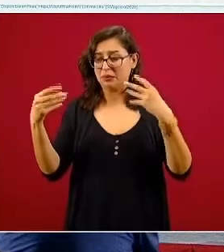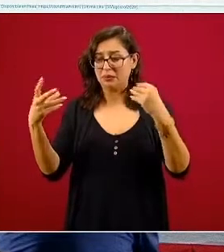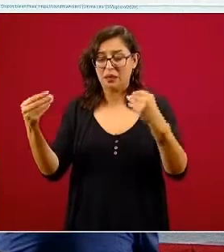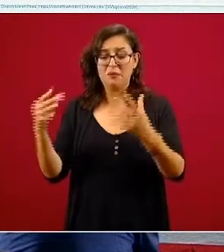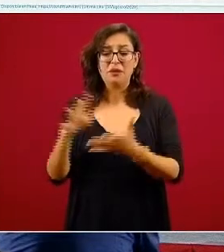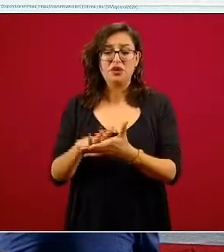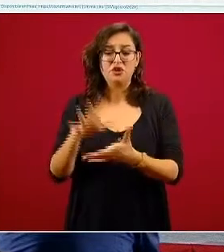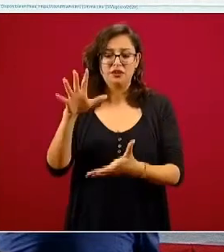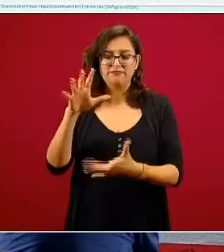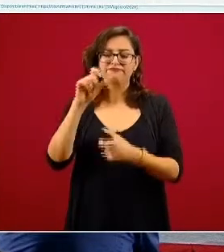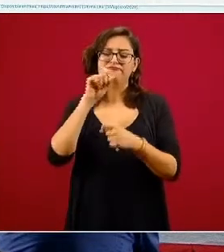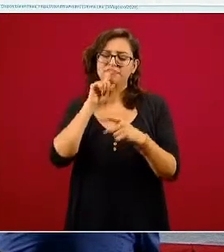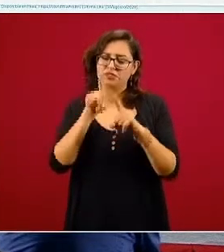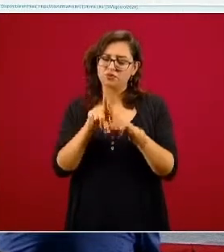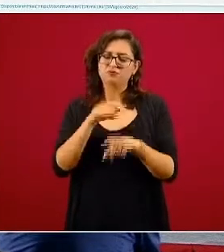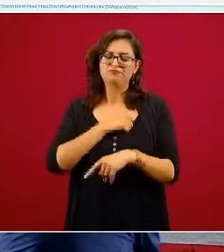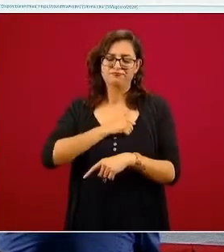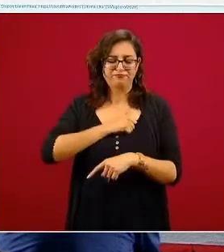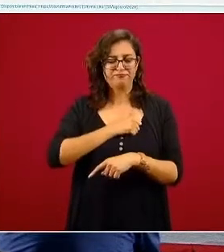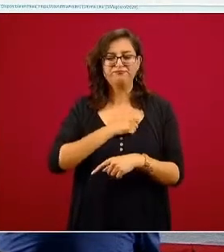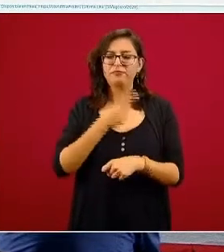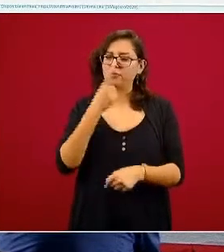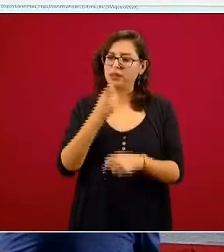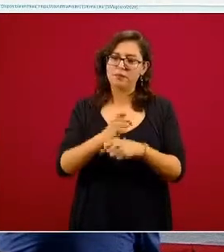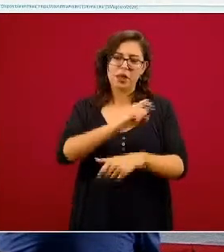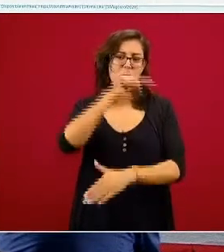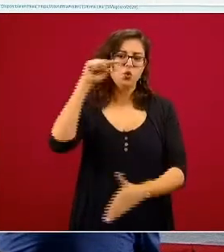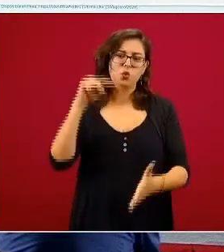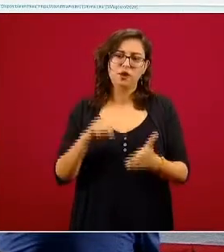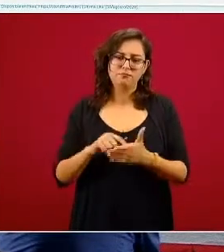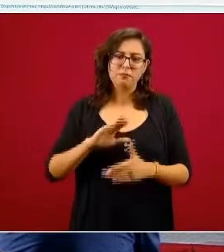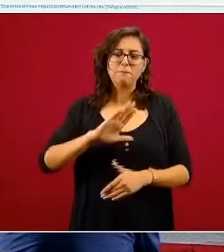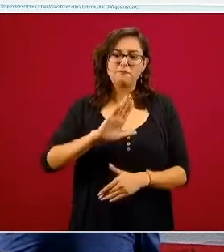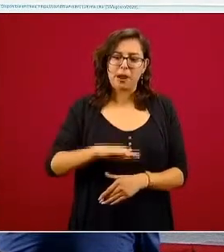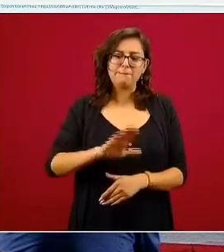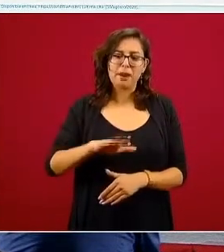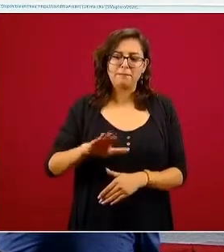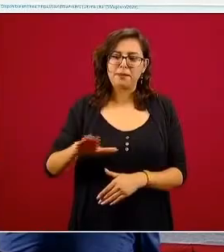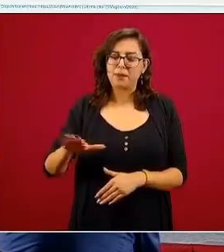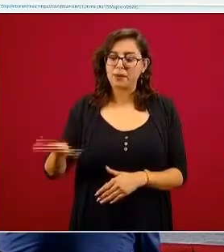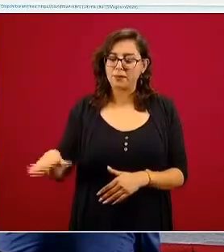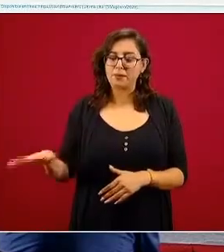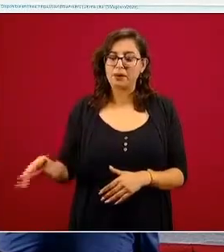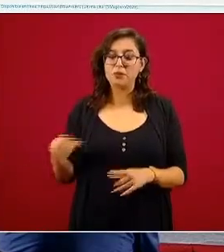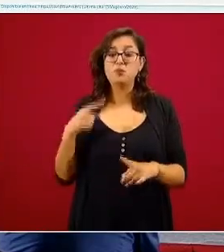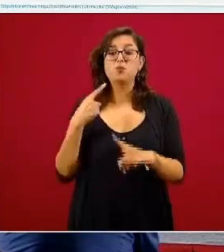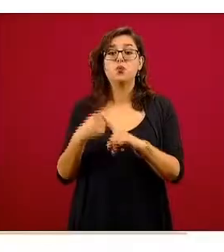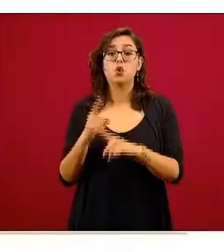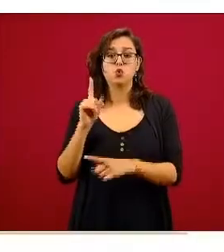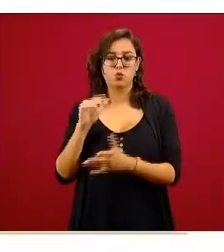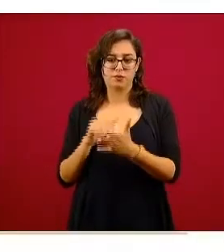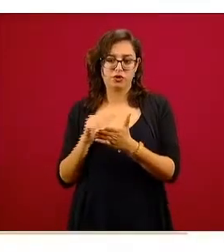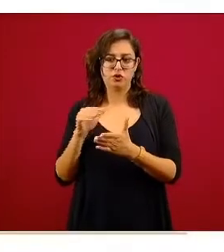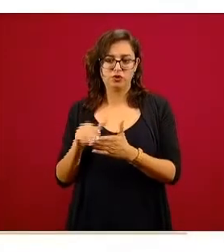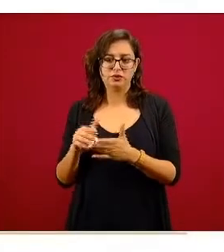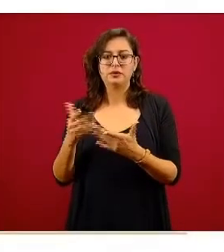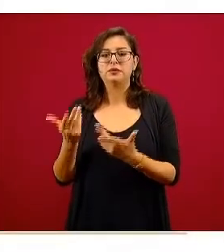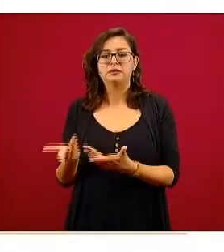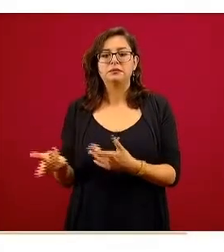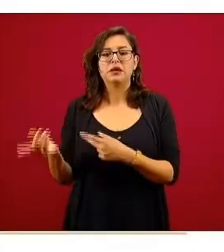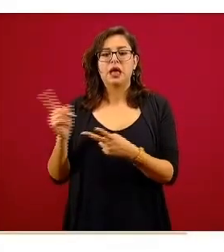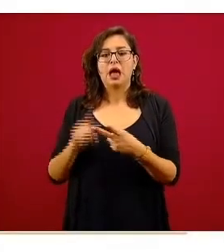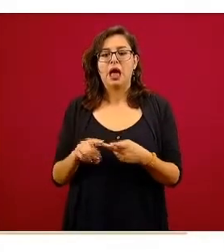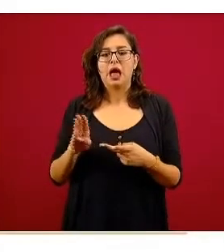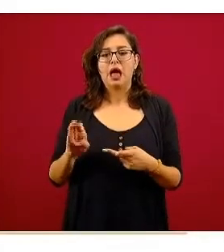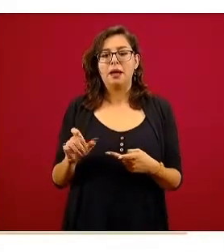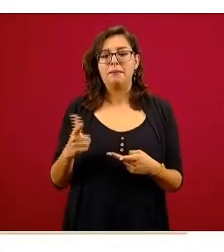habitantes, también lamentablemente está ocupando el primer lugar en lo que es la mortalidad por millón, habiendo inclusive ya superado a Bélgica, que por